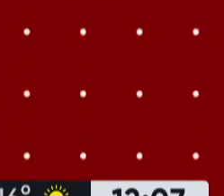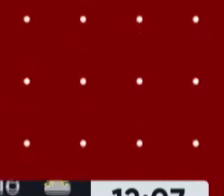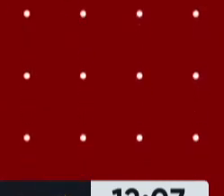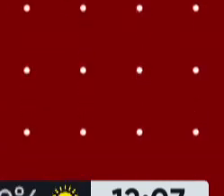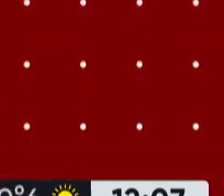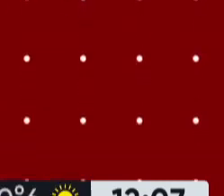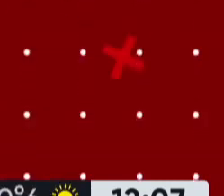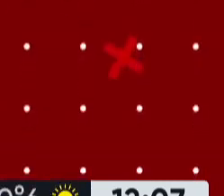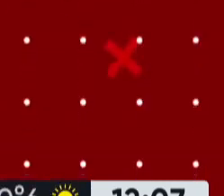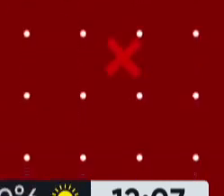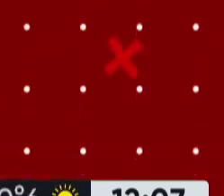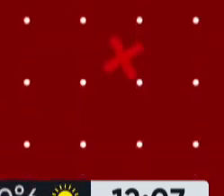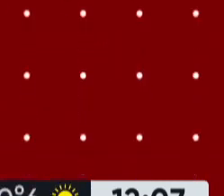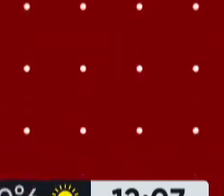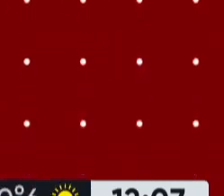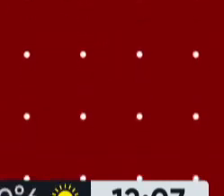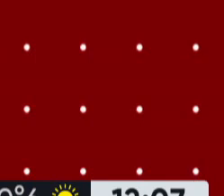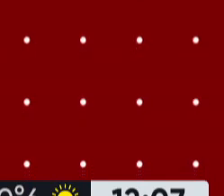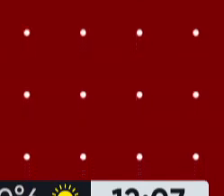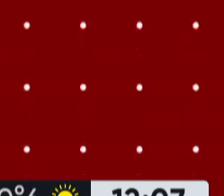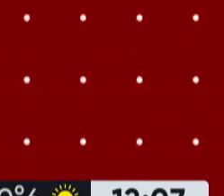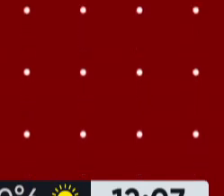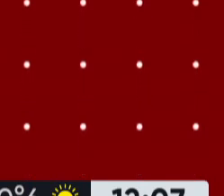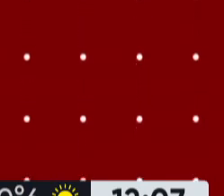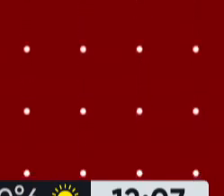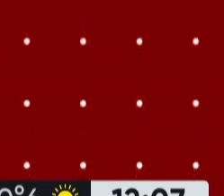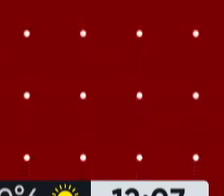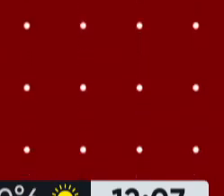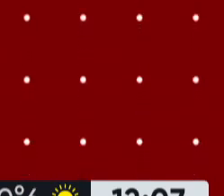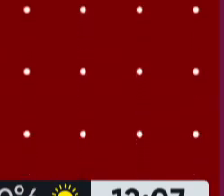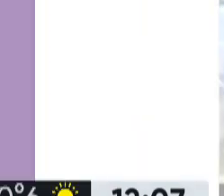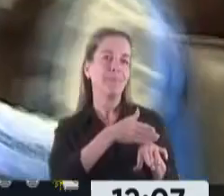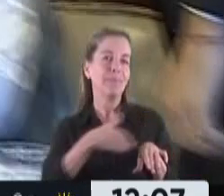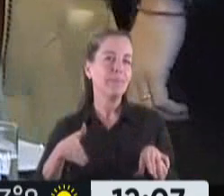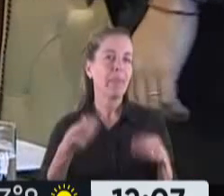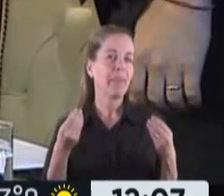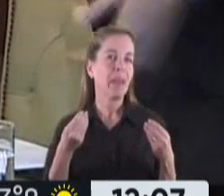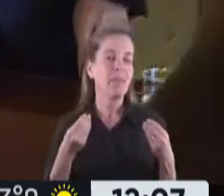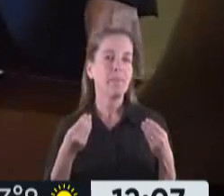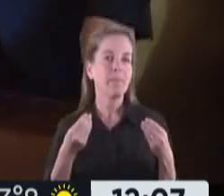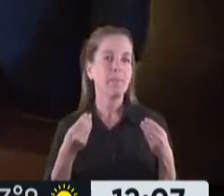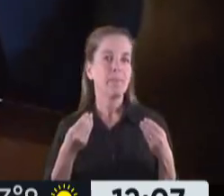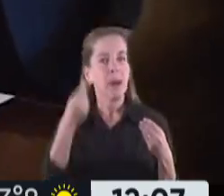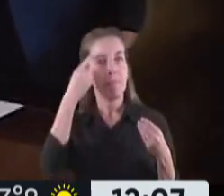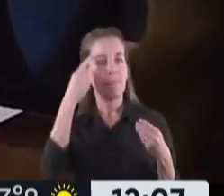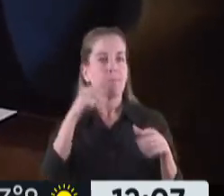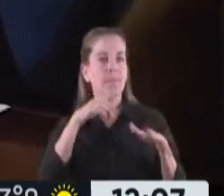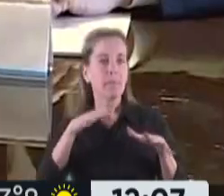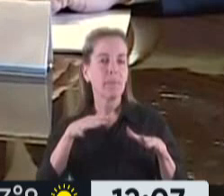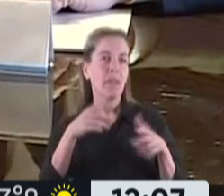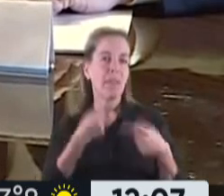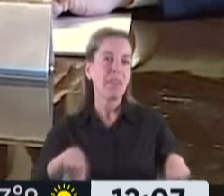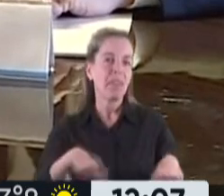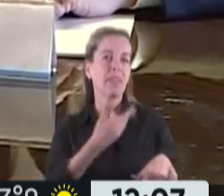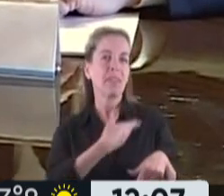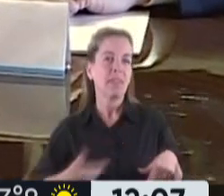Nos vamos rápidamente a Casa de Gobierno. Habla el jefe de gabinete. Inicia a fortalecer cada una de las acciones de gestión